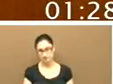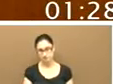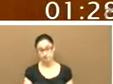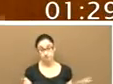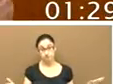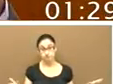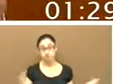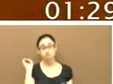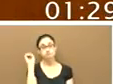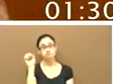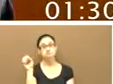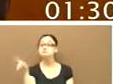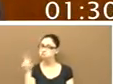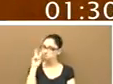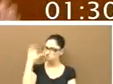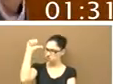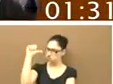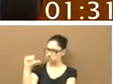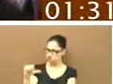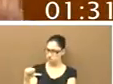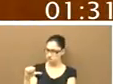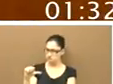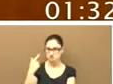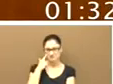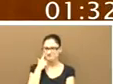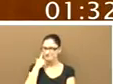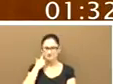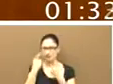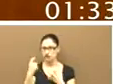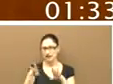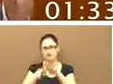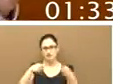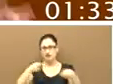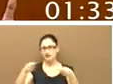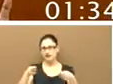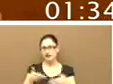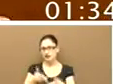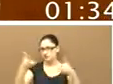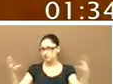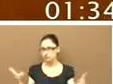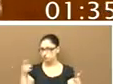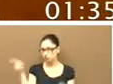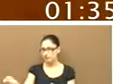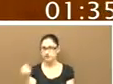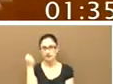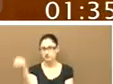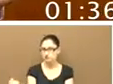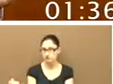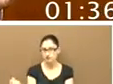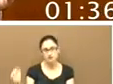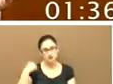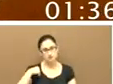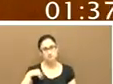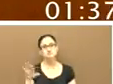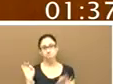intervención se ve claramente que que defienden a las grandes superficies comerciales que usted es especialista en poner una vela a Dios y al